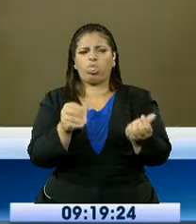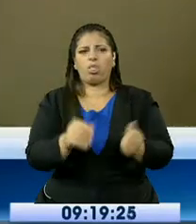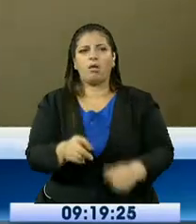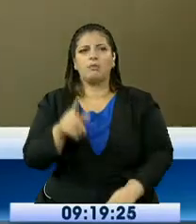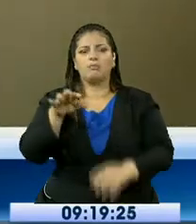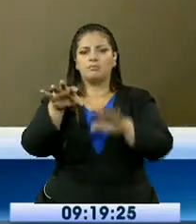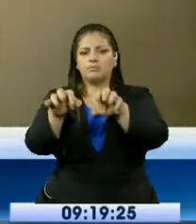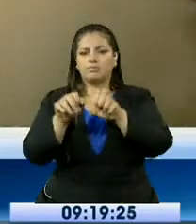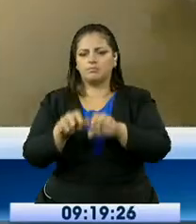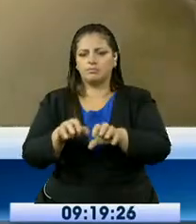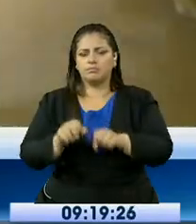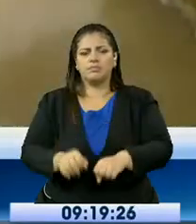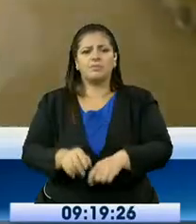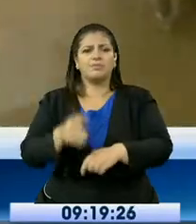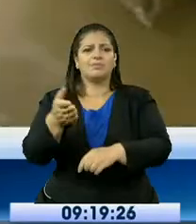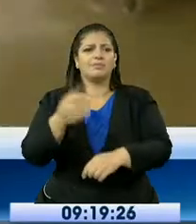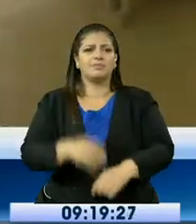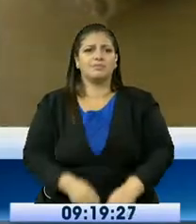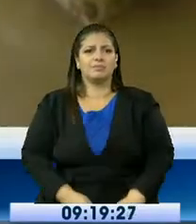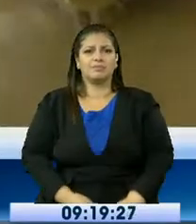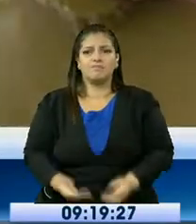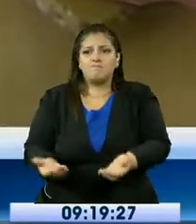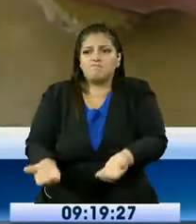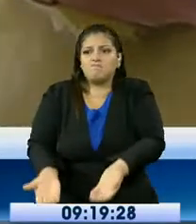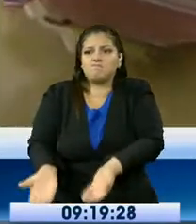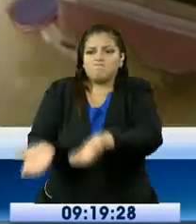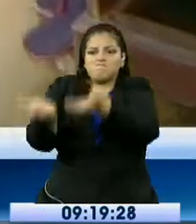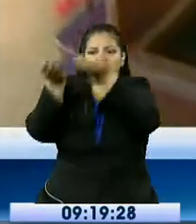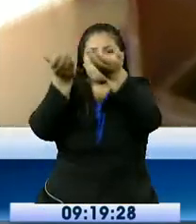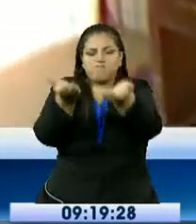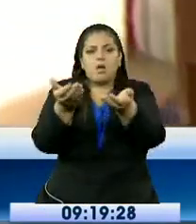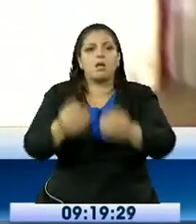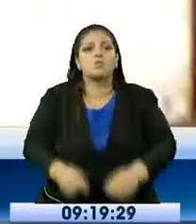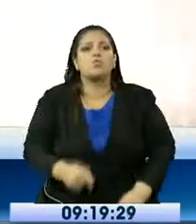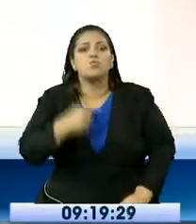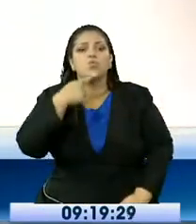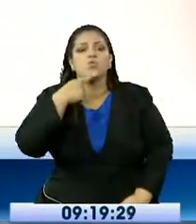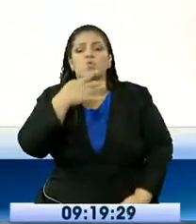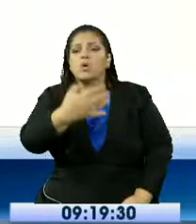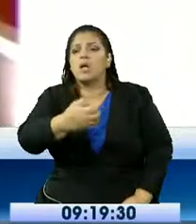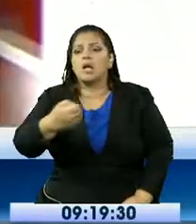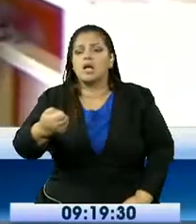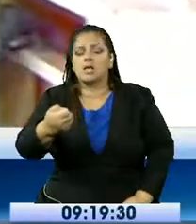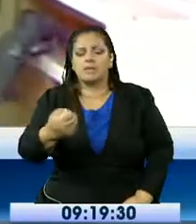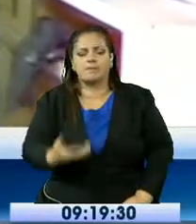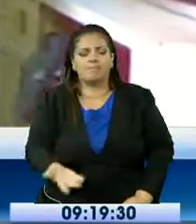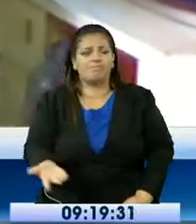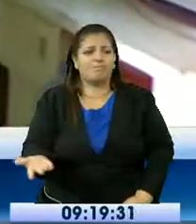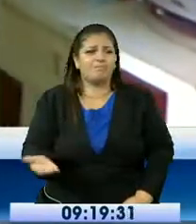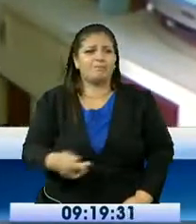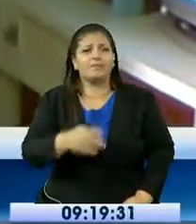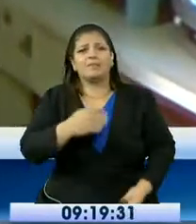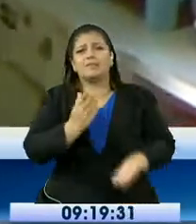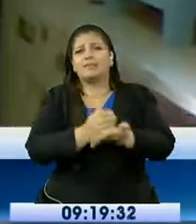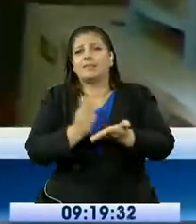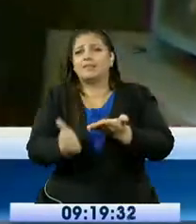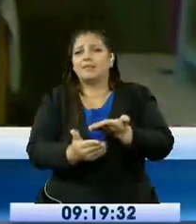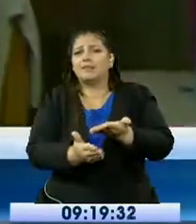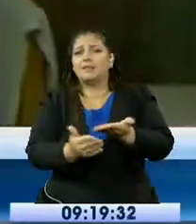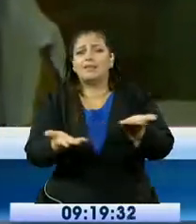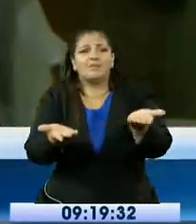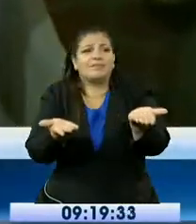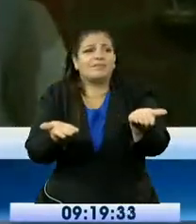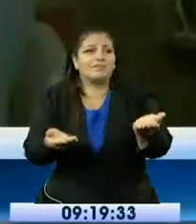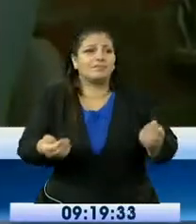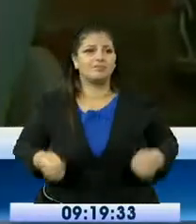alzadas, todo, la refri, lo mismo, está alzado, la cocina, porque eso se daña con el agua. Y eso es lo que